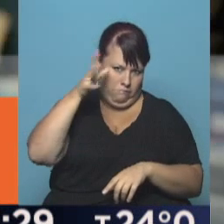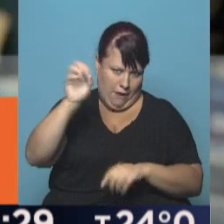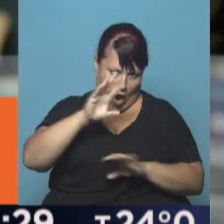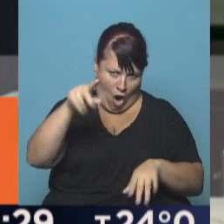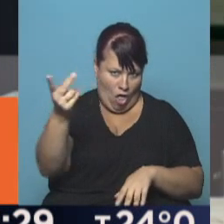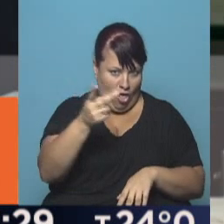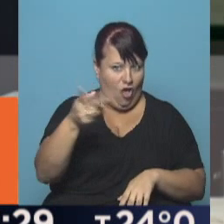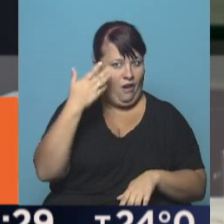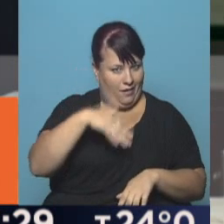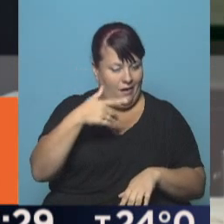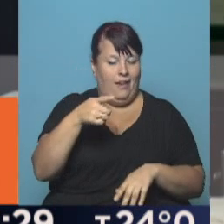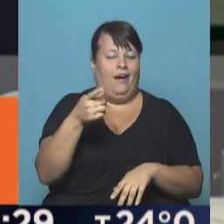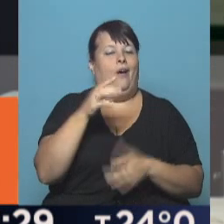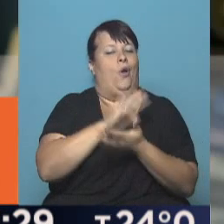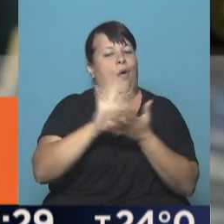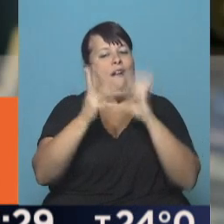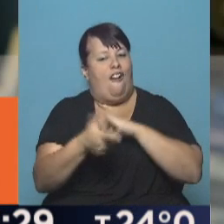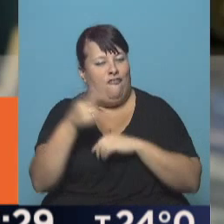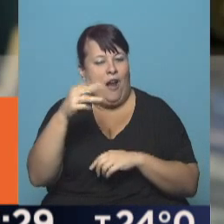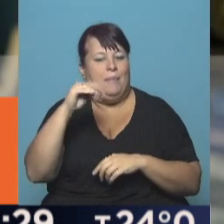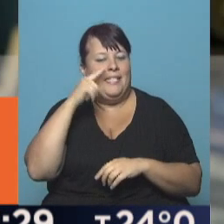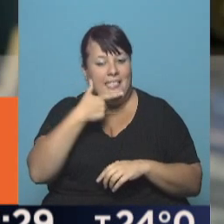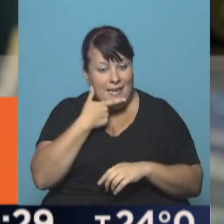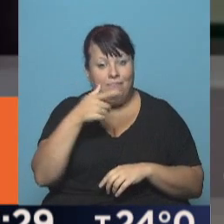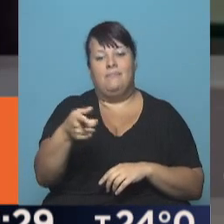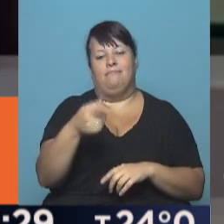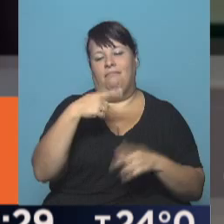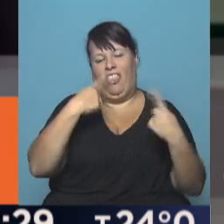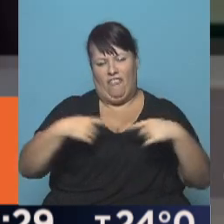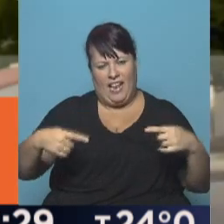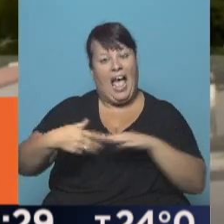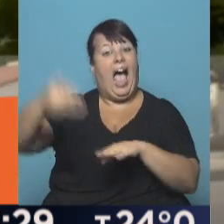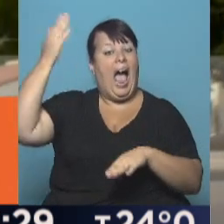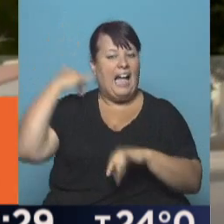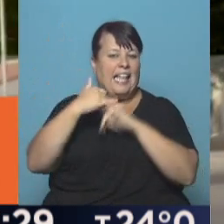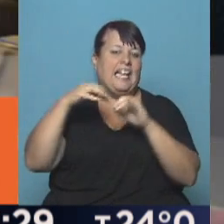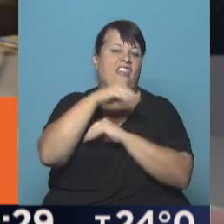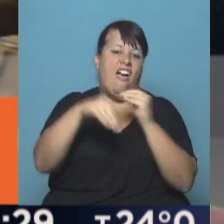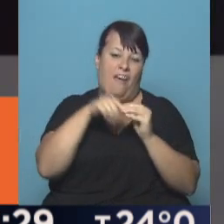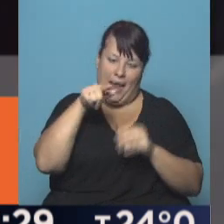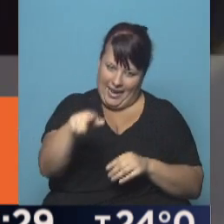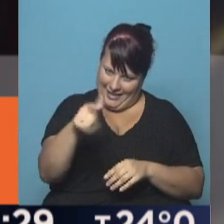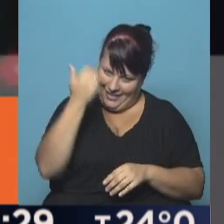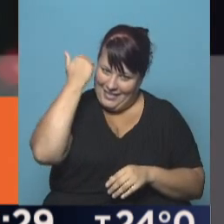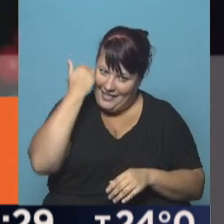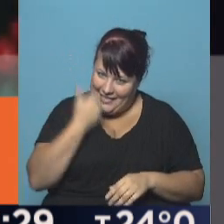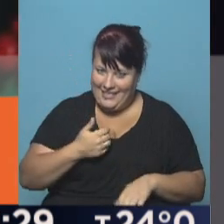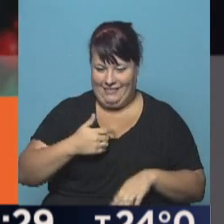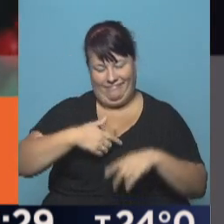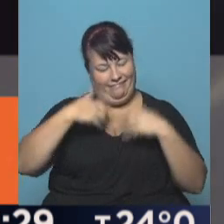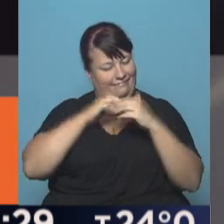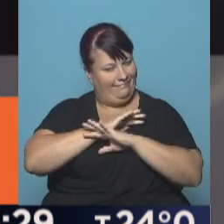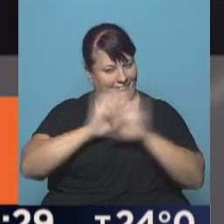aquí, un nuevo estilo de los Chips que están haciendo de todo un poco. La anterior, la serie era familiar, estos están al borde de todos